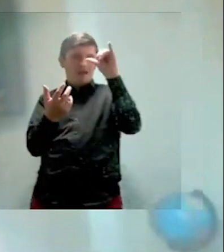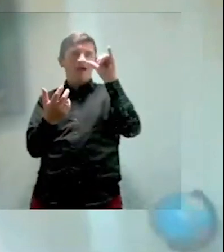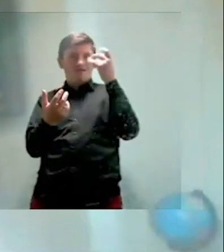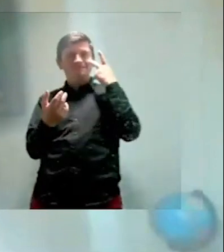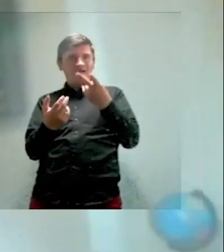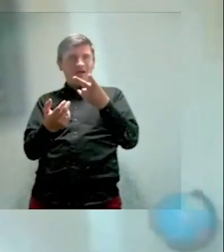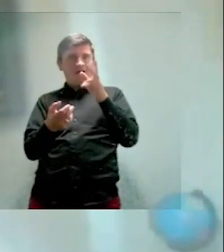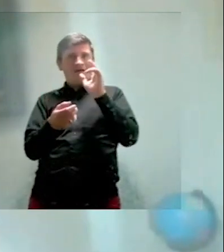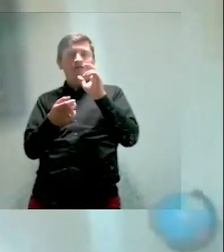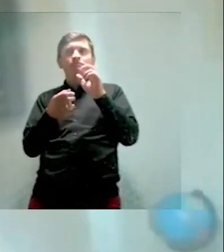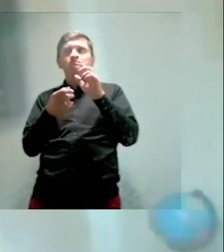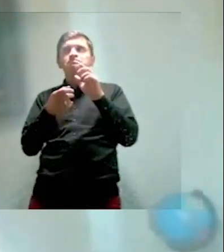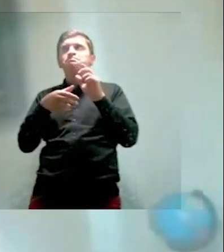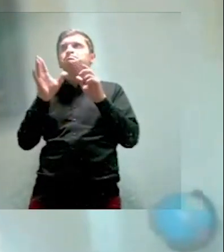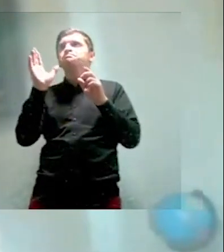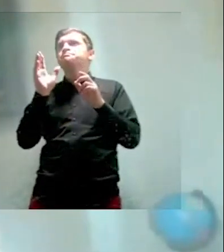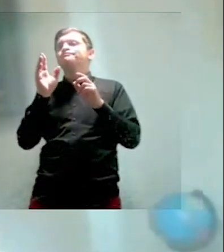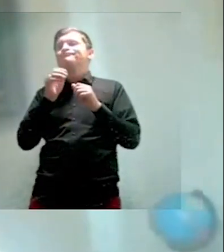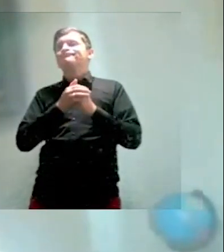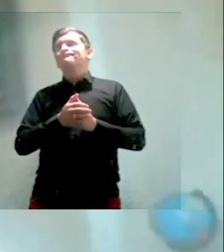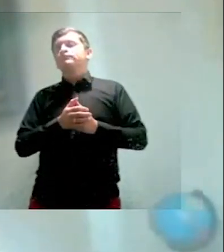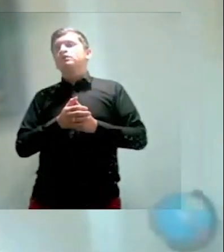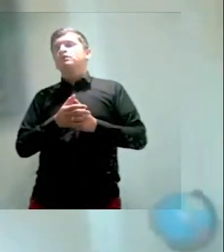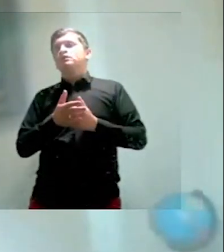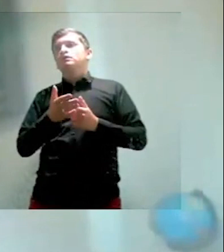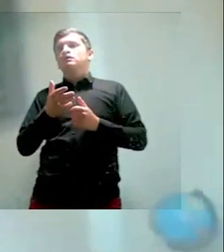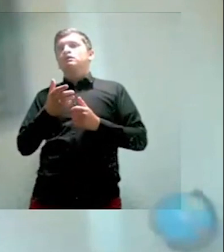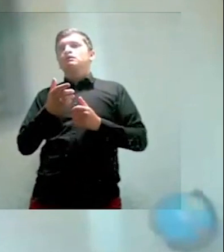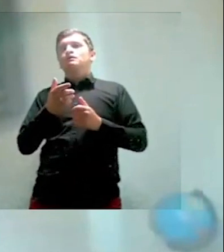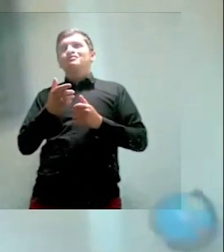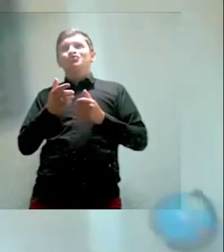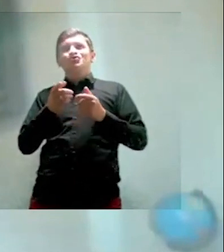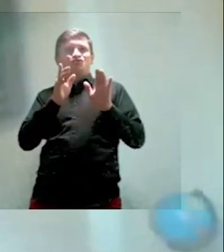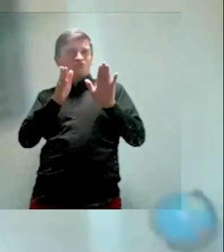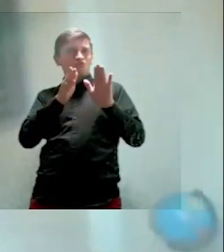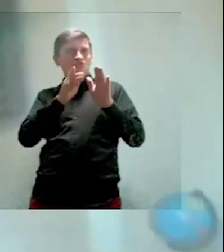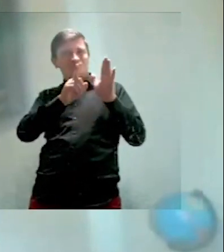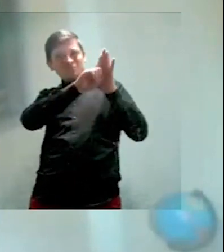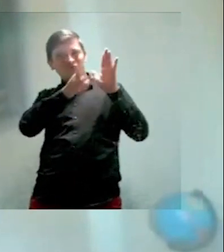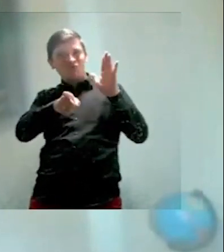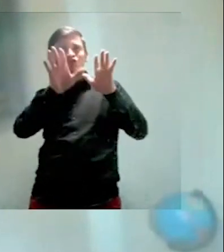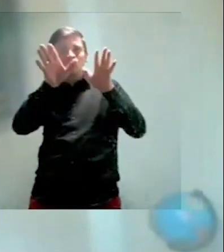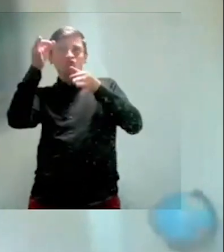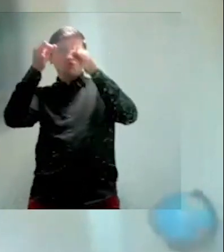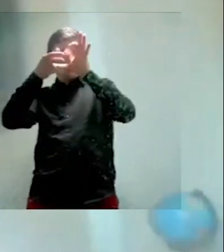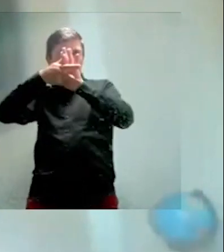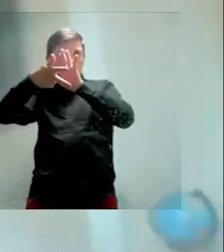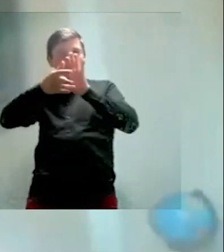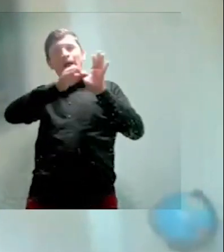que no lo encuentro, digamos, muy acorde con la jurisprudencia de la Corte